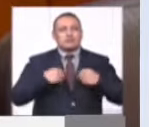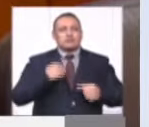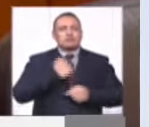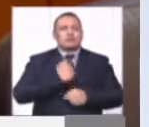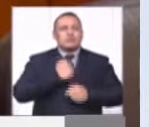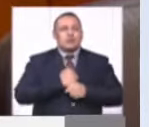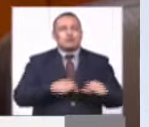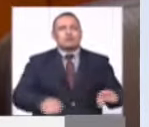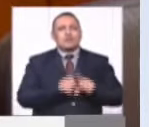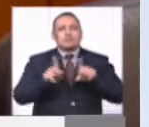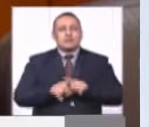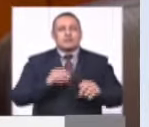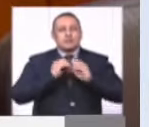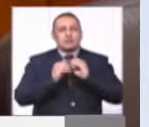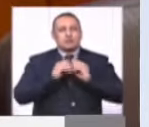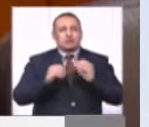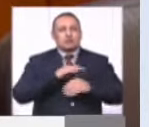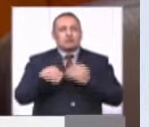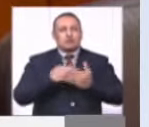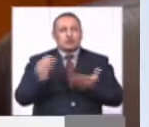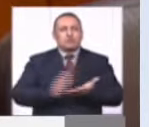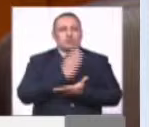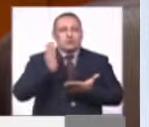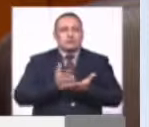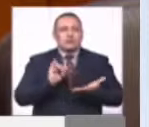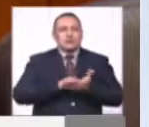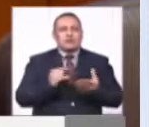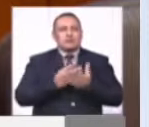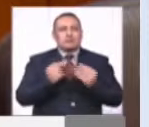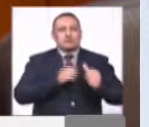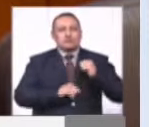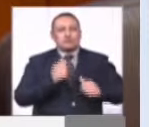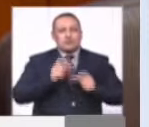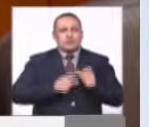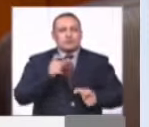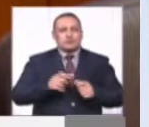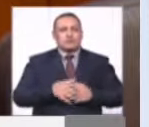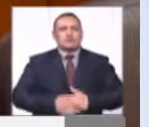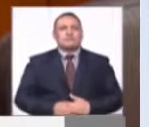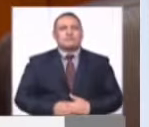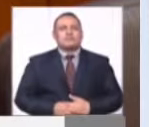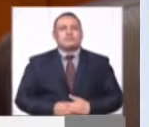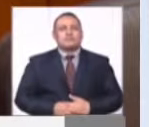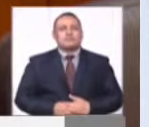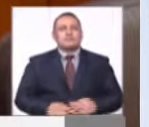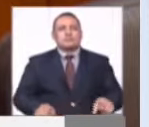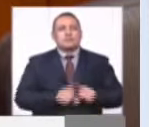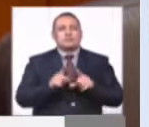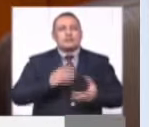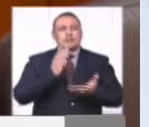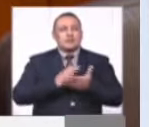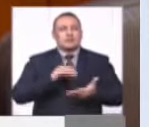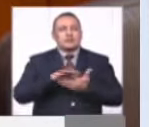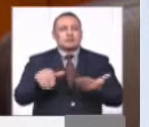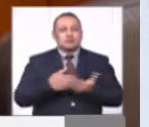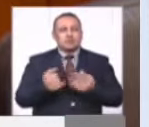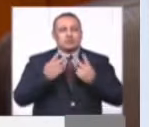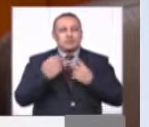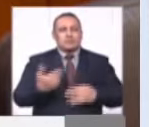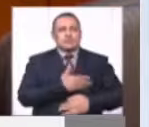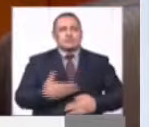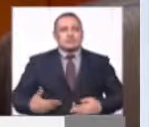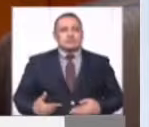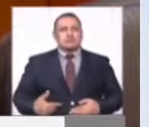acciones y se corrija este flagelo que tanto azota a nuestra población. Aparte de ello,